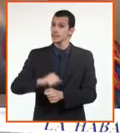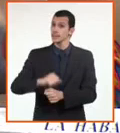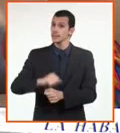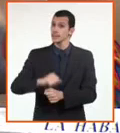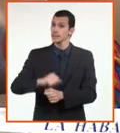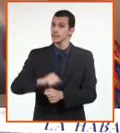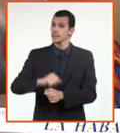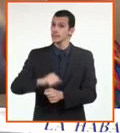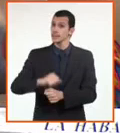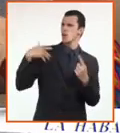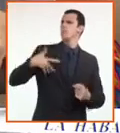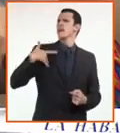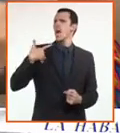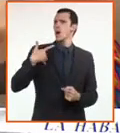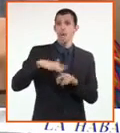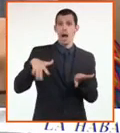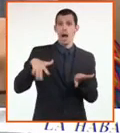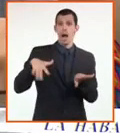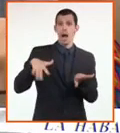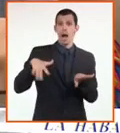callan a balazos. Y en Cuba he